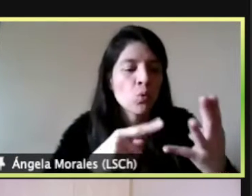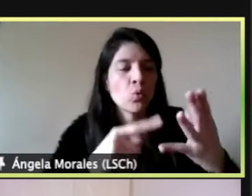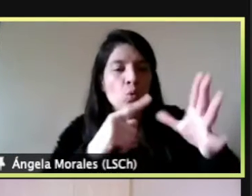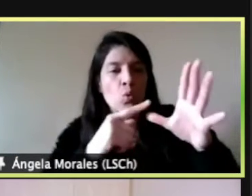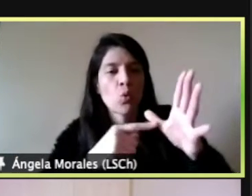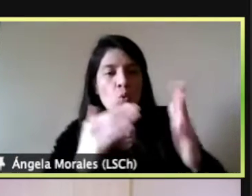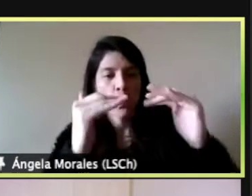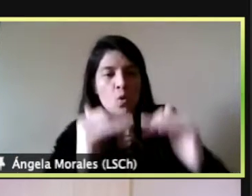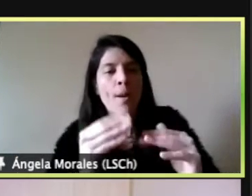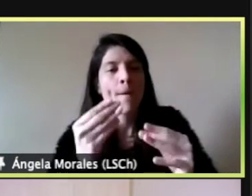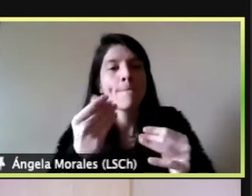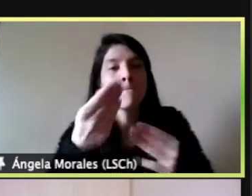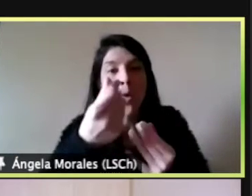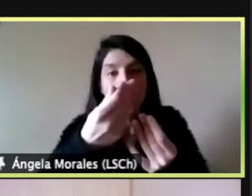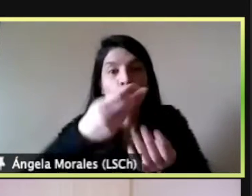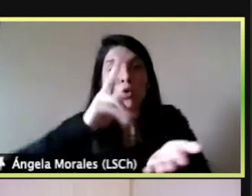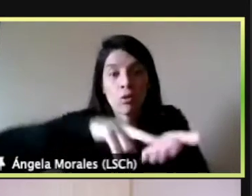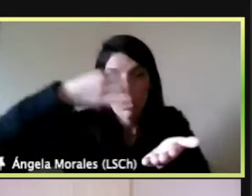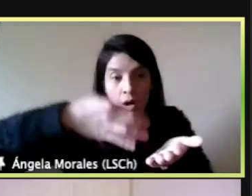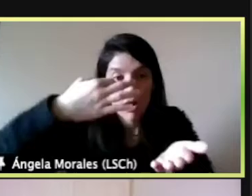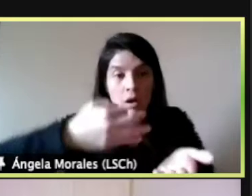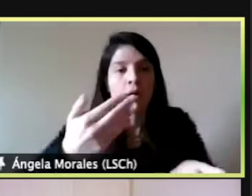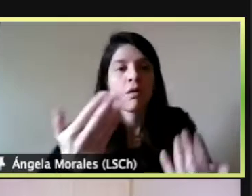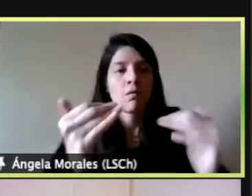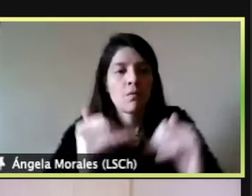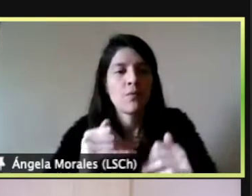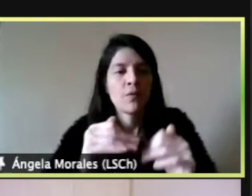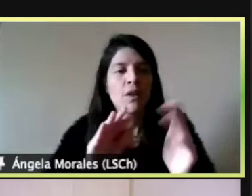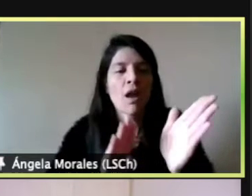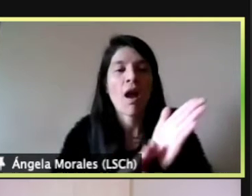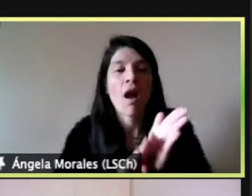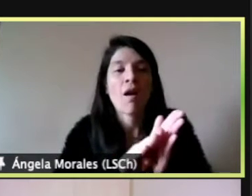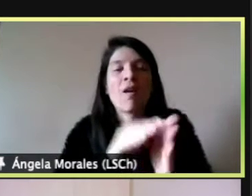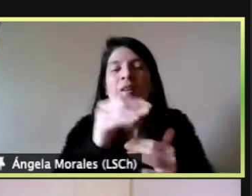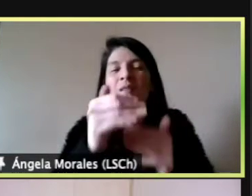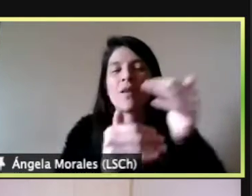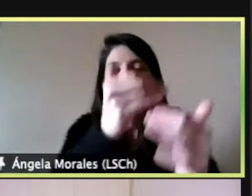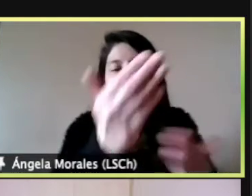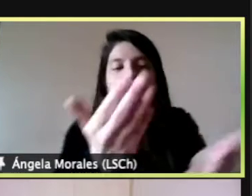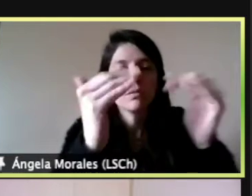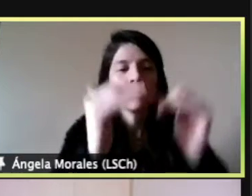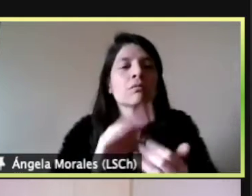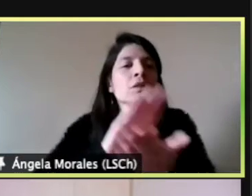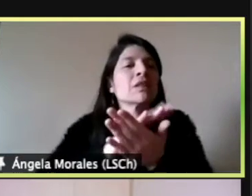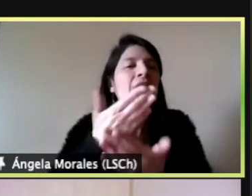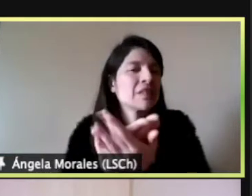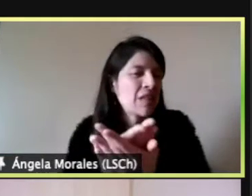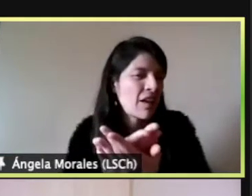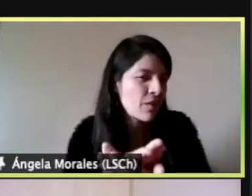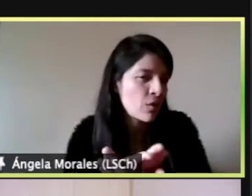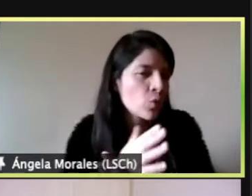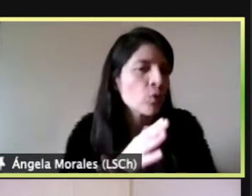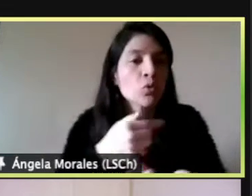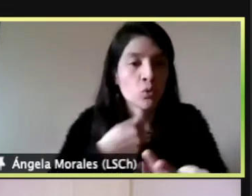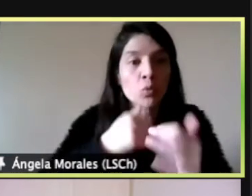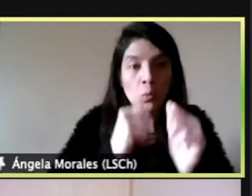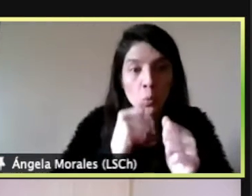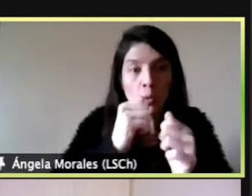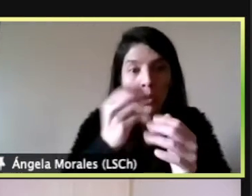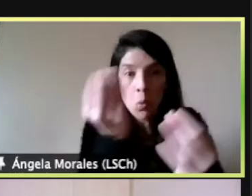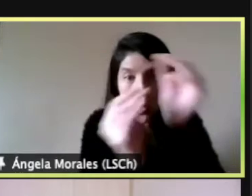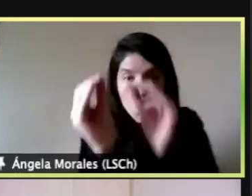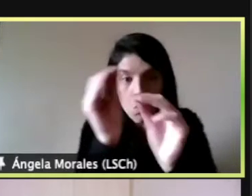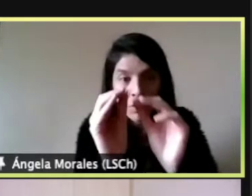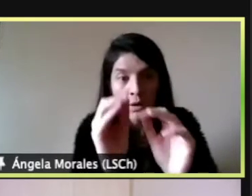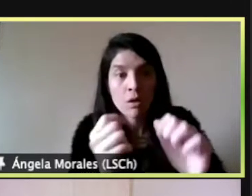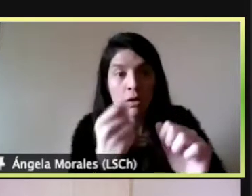avance y estado, por ejemplo. Entonces yo acá podría completar cada uno de estos valores. Ya recuerden que acá,